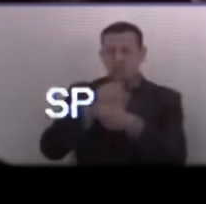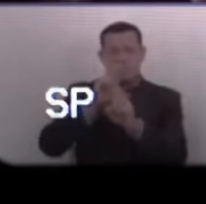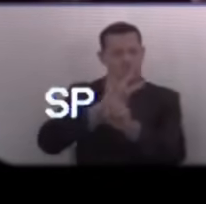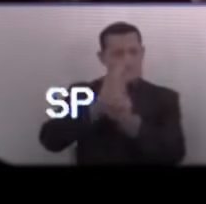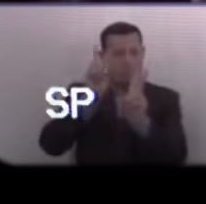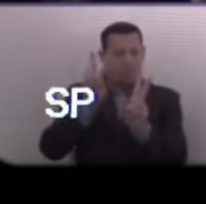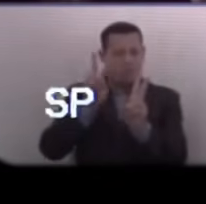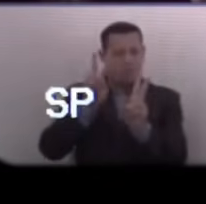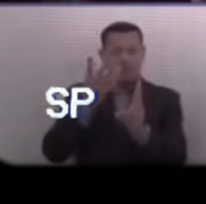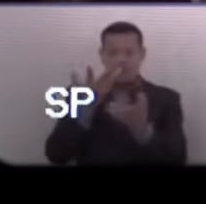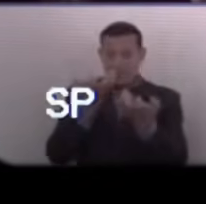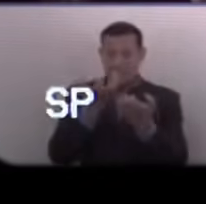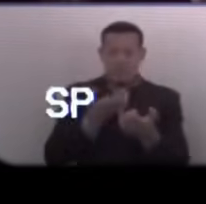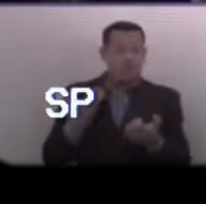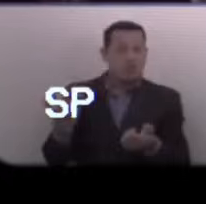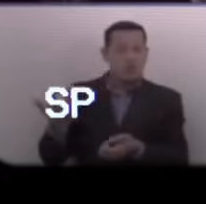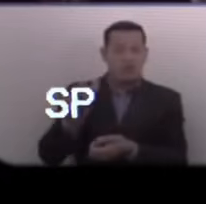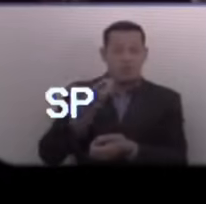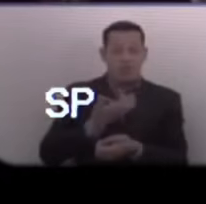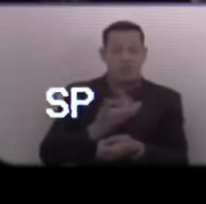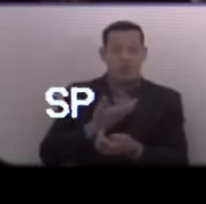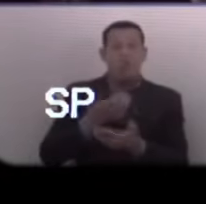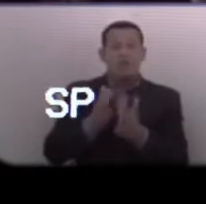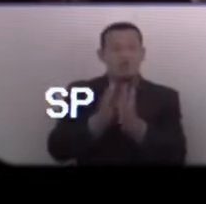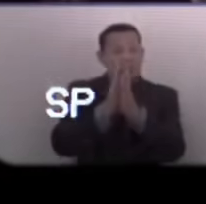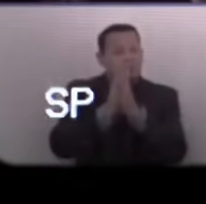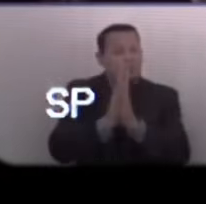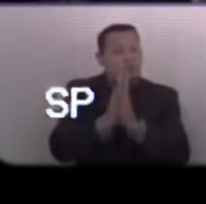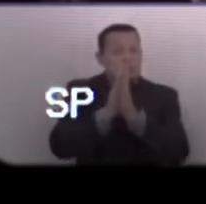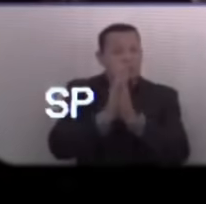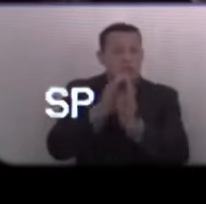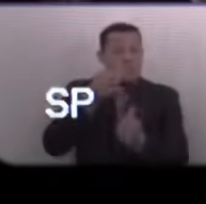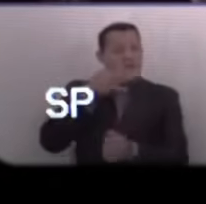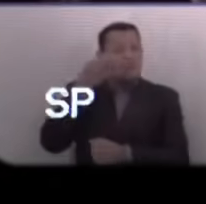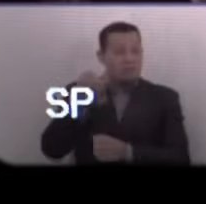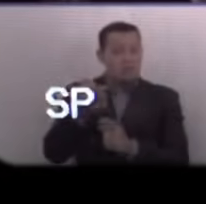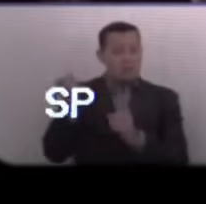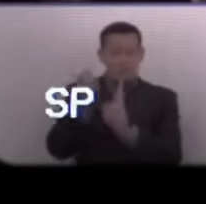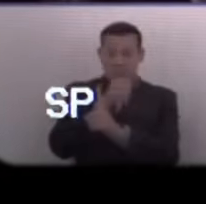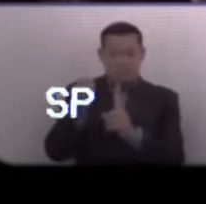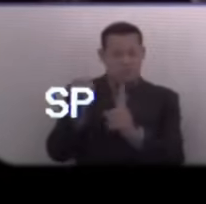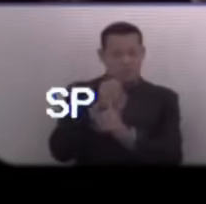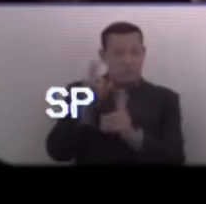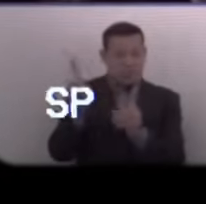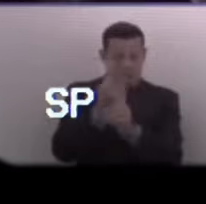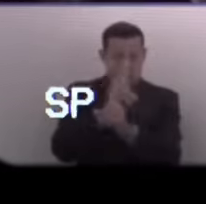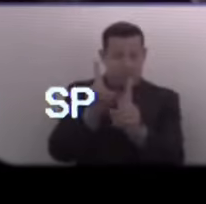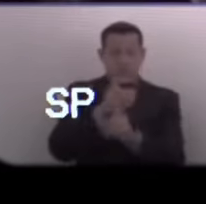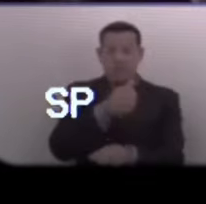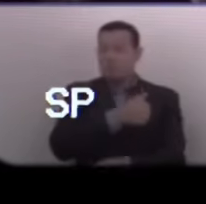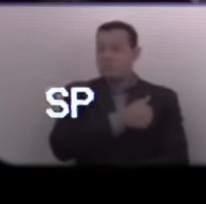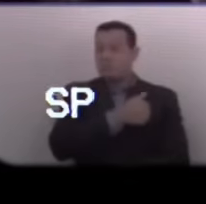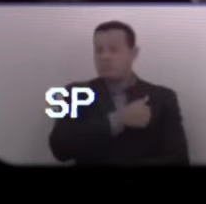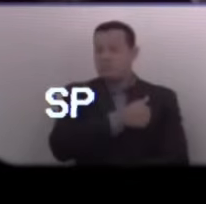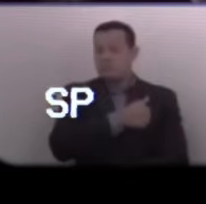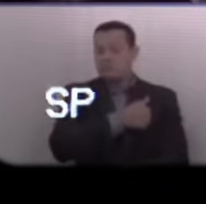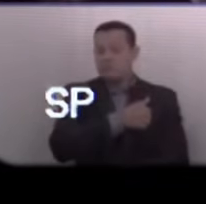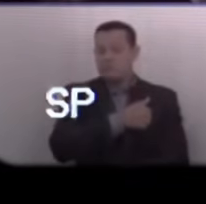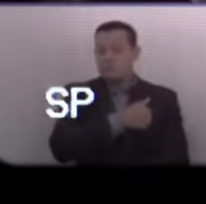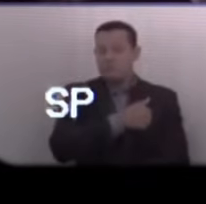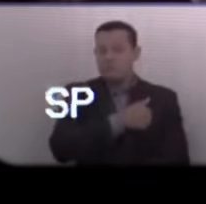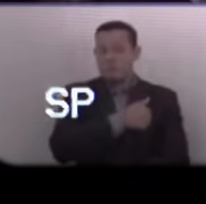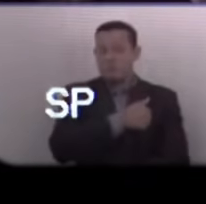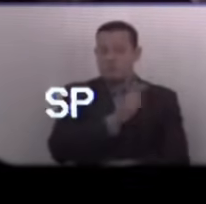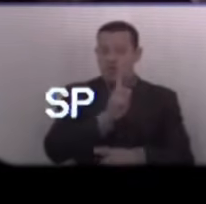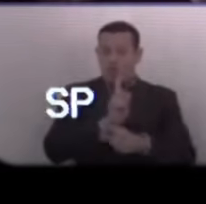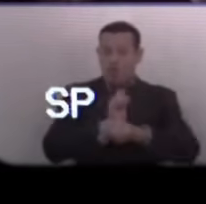paz la queremos todos. Lo que les estamos pidiendo es que combatan el crimen responsablemente sin pasar